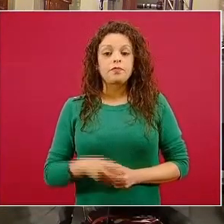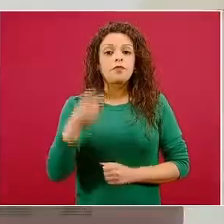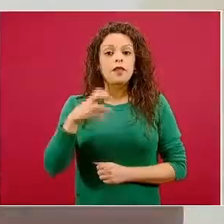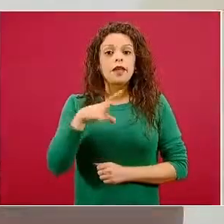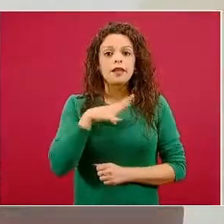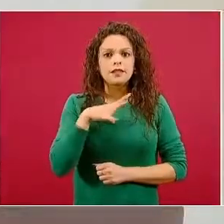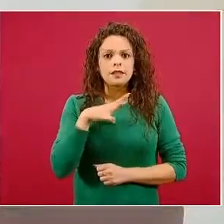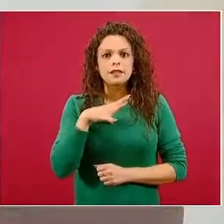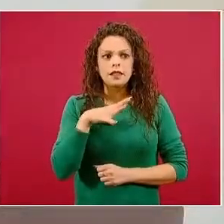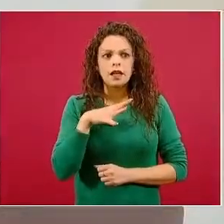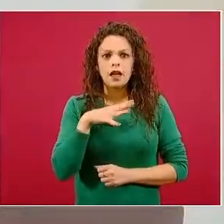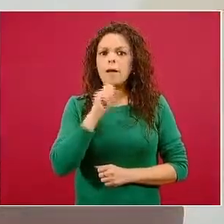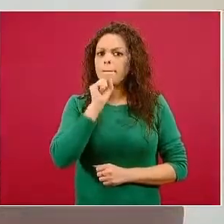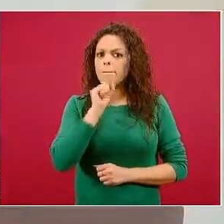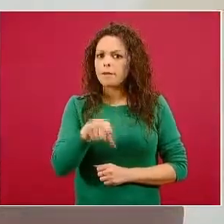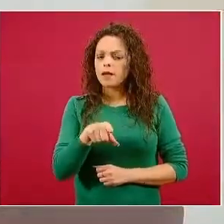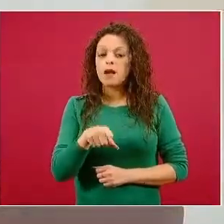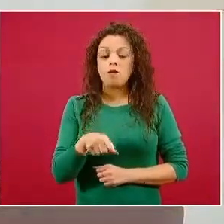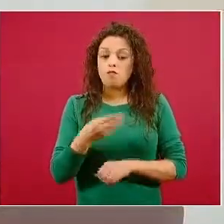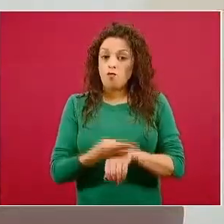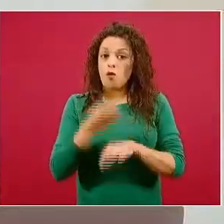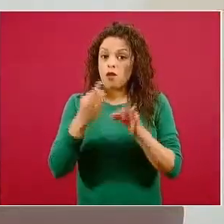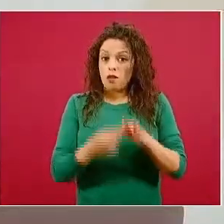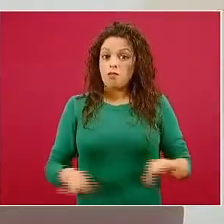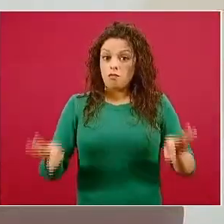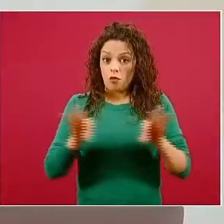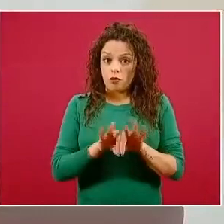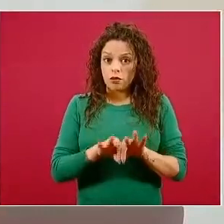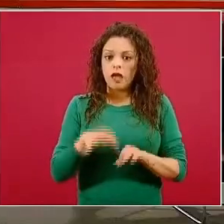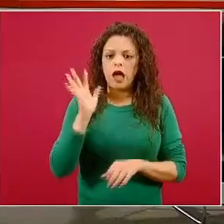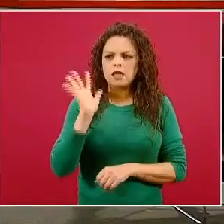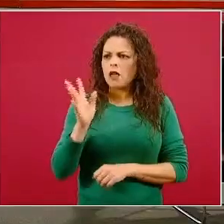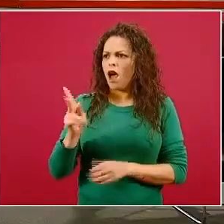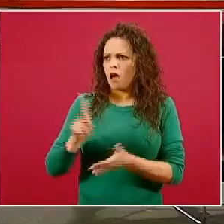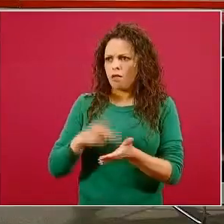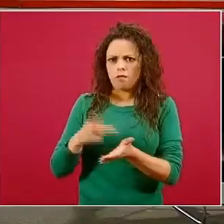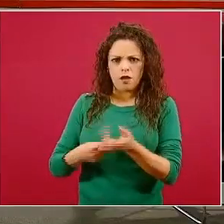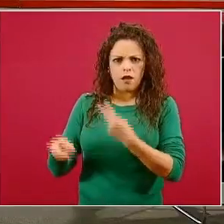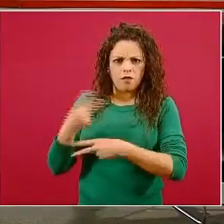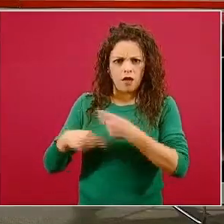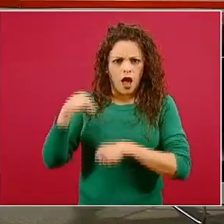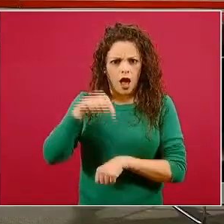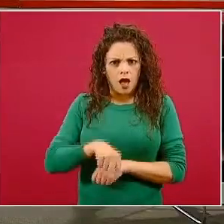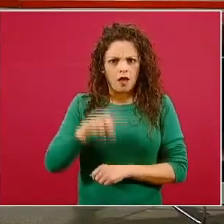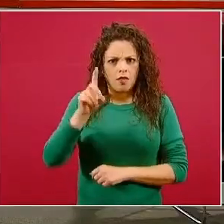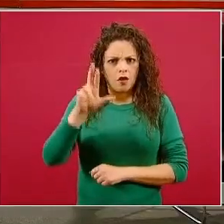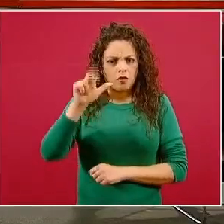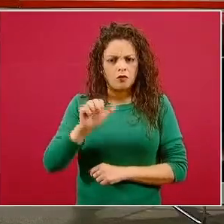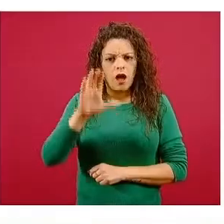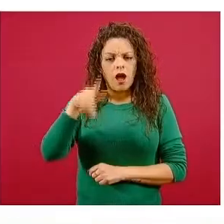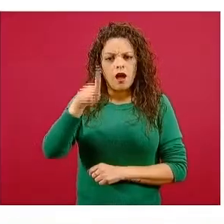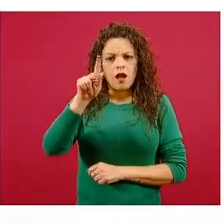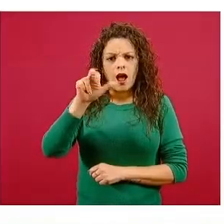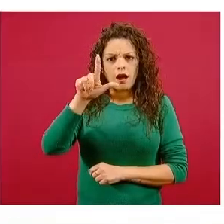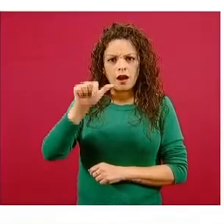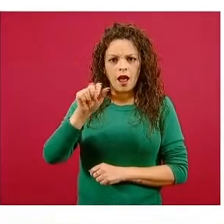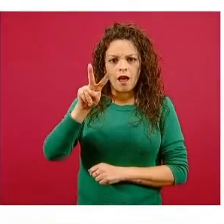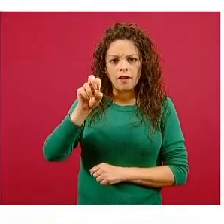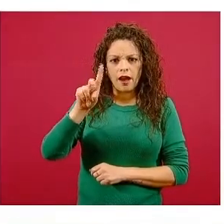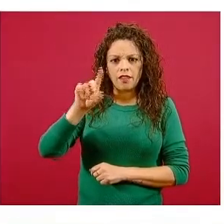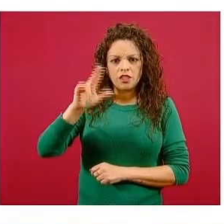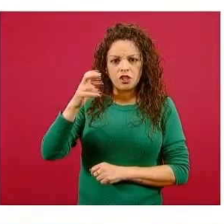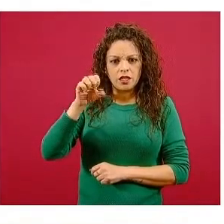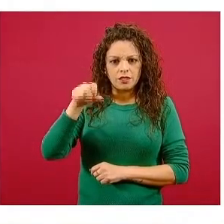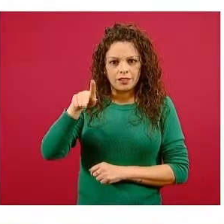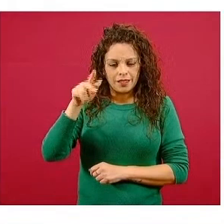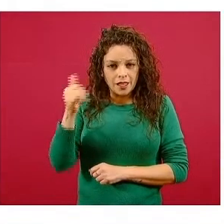parte que es muy importante y que ha venido en diferentes ocasiones la doctora Carla Berdichevsky a hablar del impacto